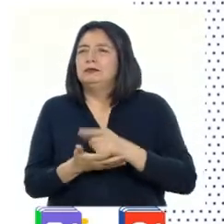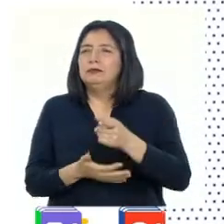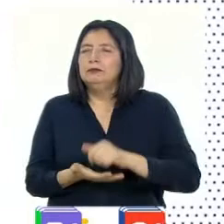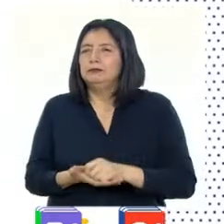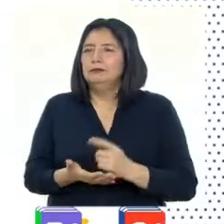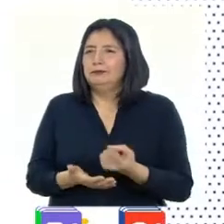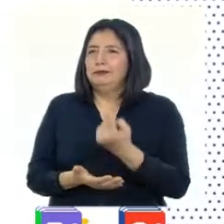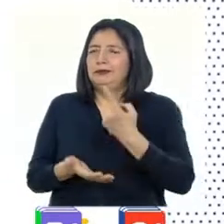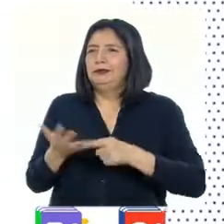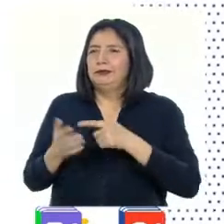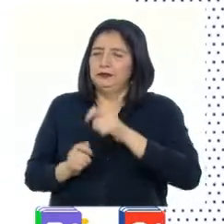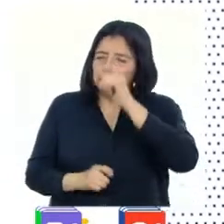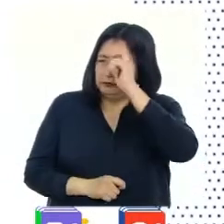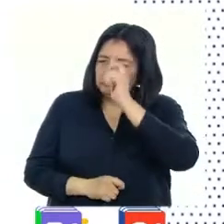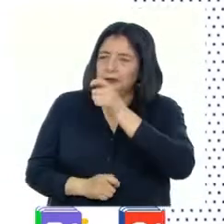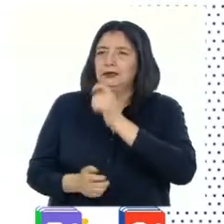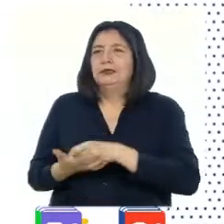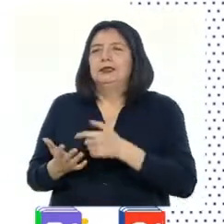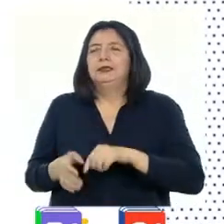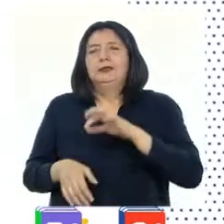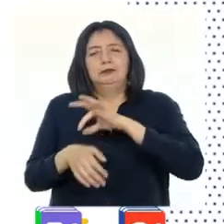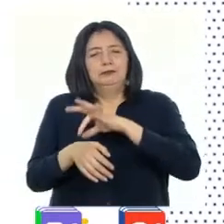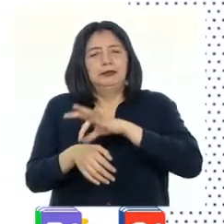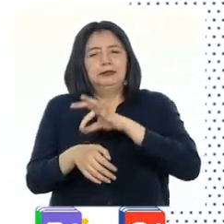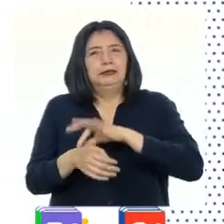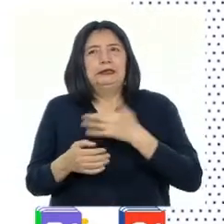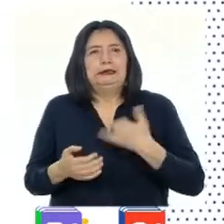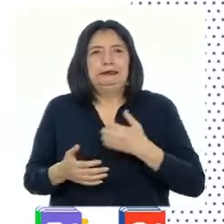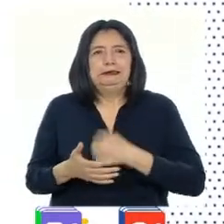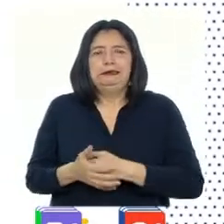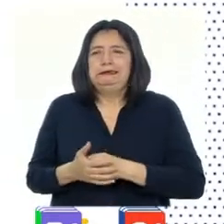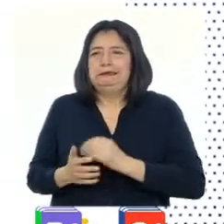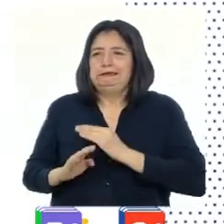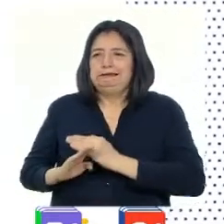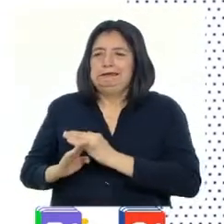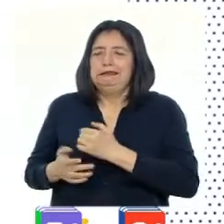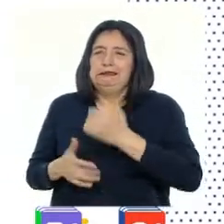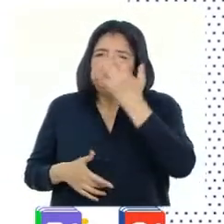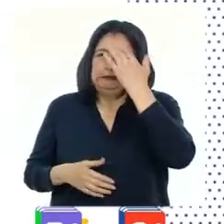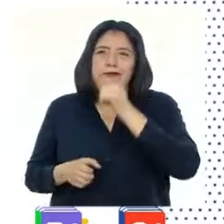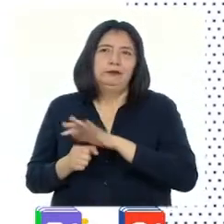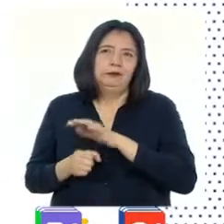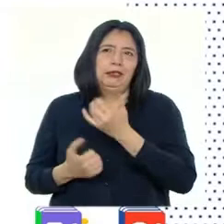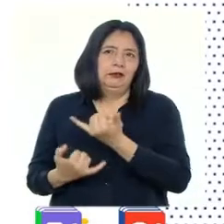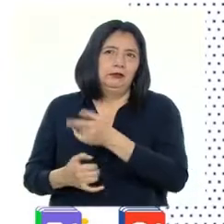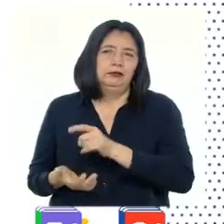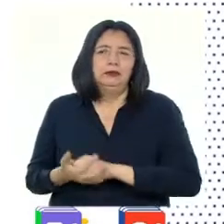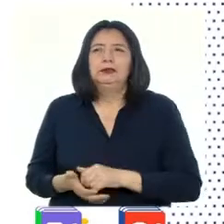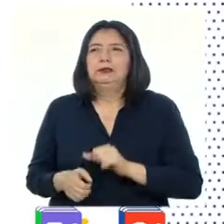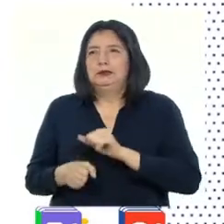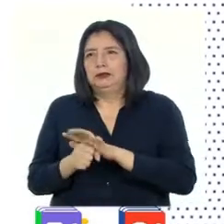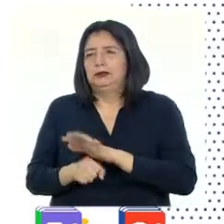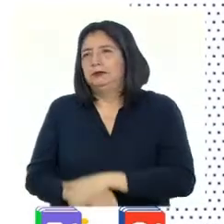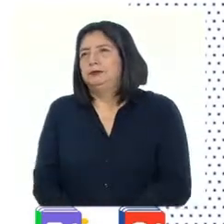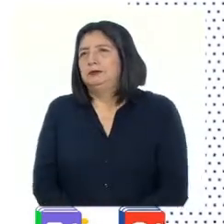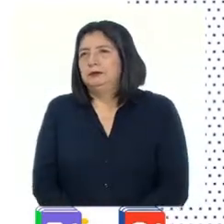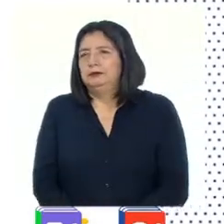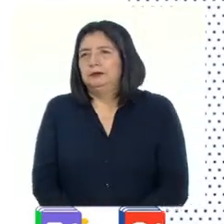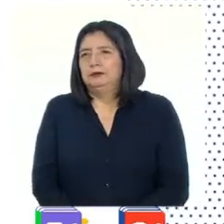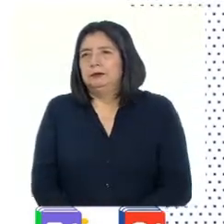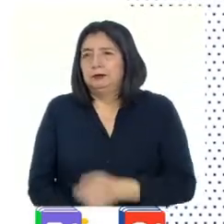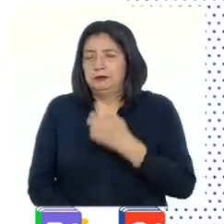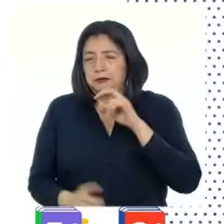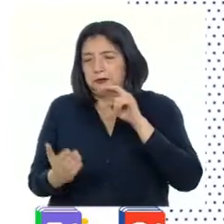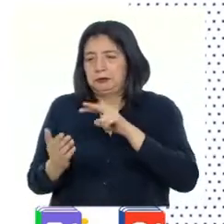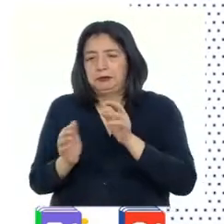Quispe Flores, que es el homenaje a los médicos que están luchando contra esta pandemia, ¿no?, del COVID-19. Y